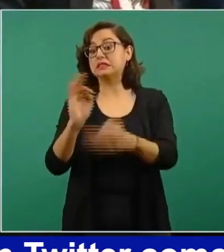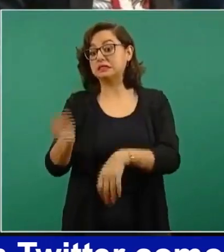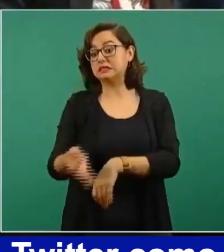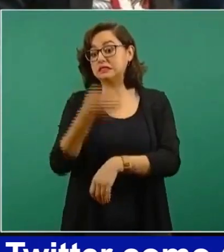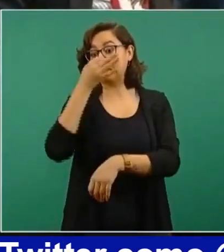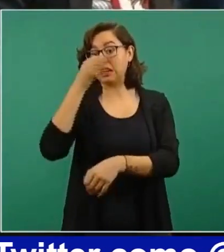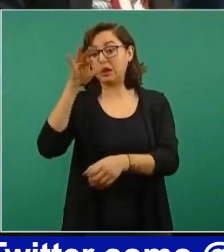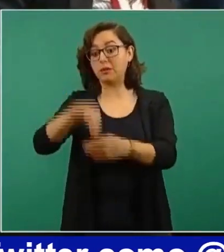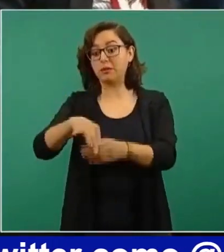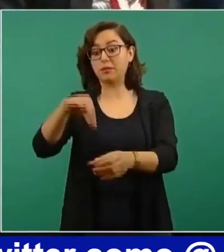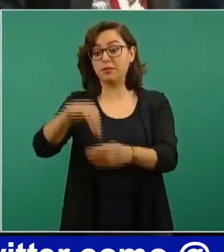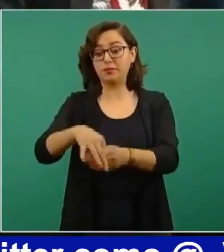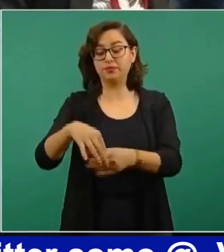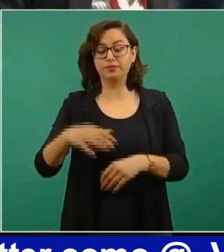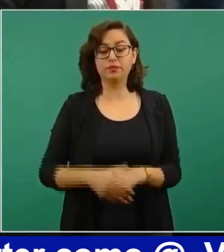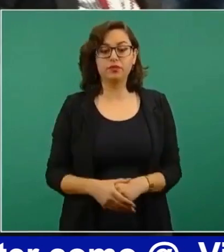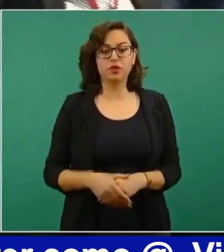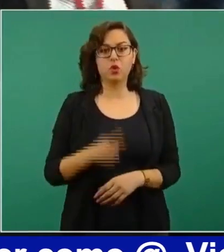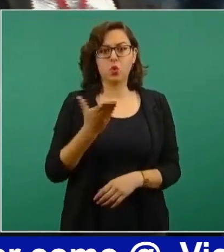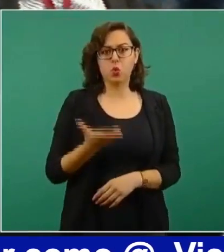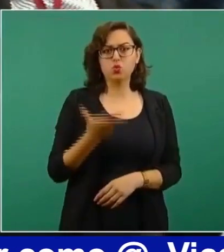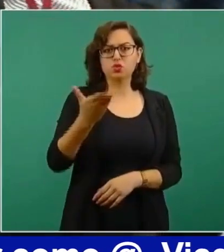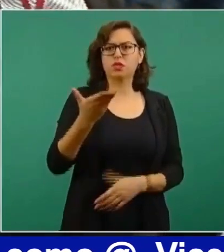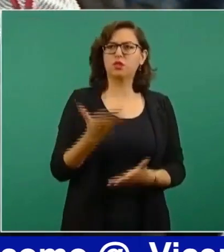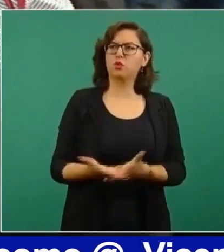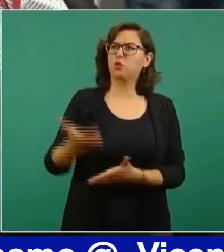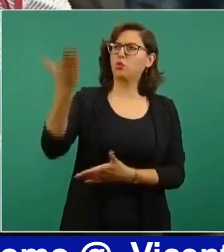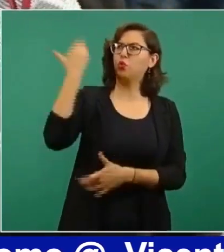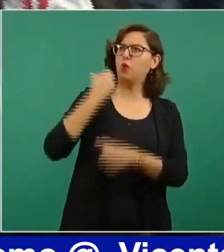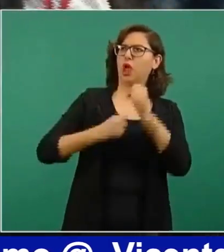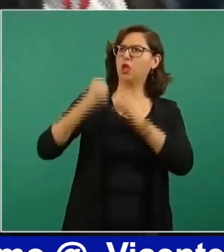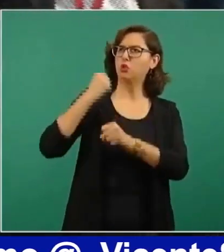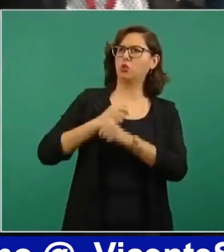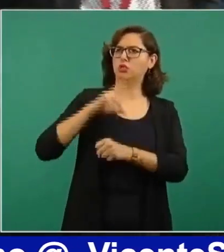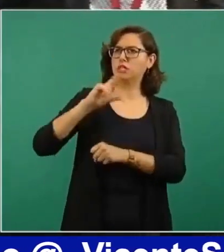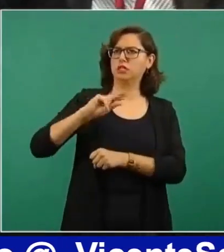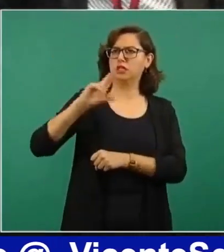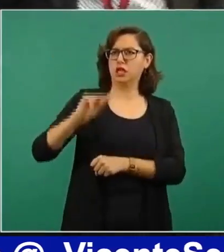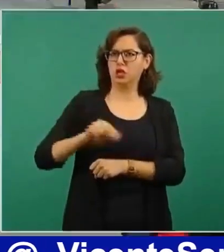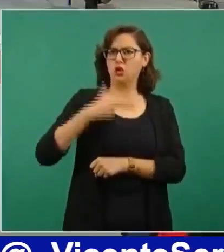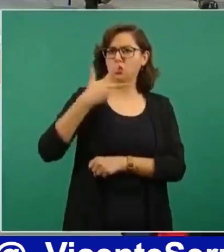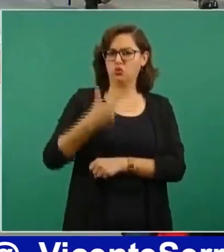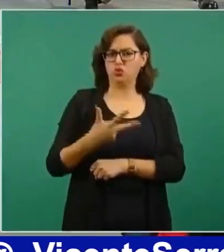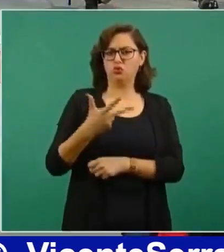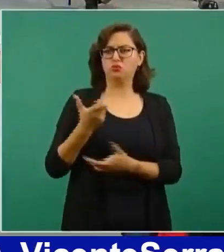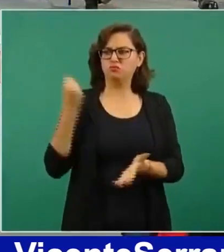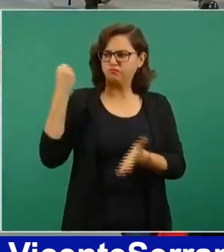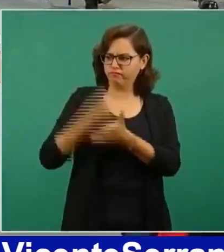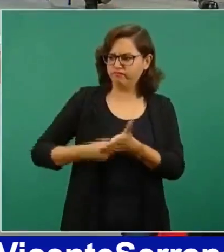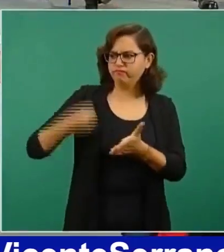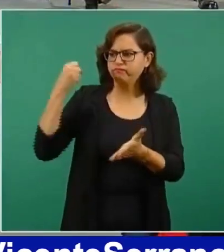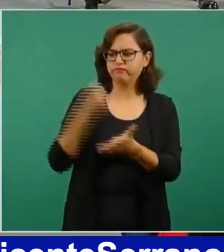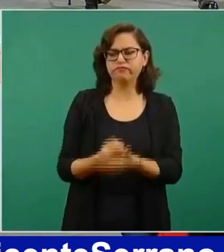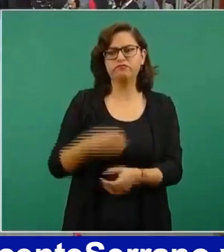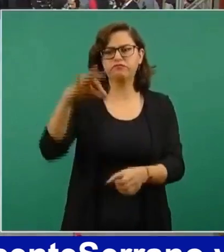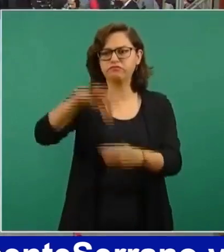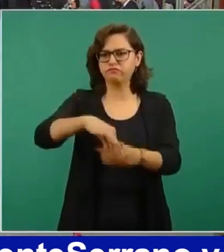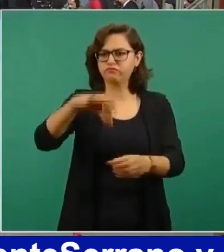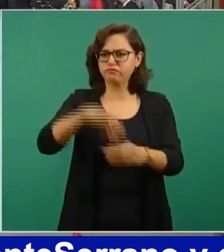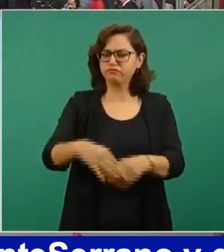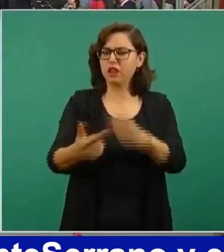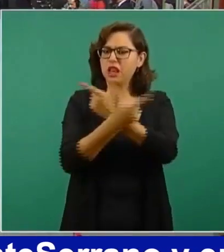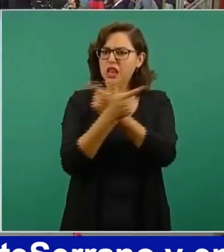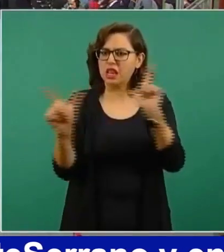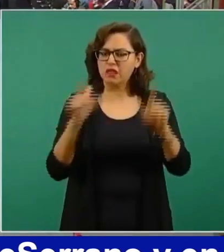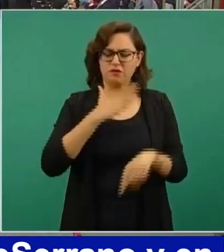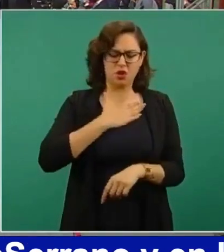ejemplo, fue elecciones libres y justas. Usted le exigió en su momento a Zedillo y le exigió en su